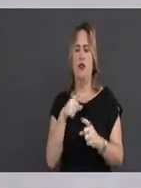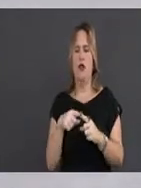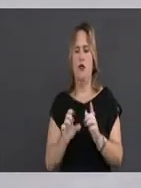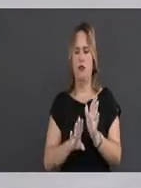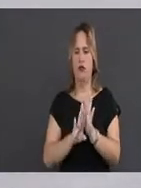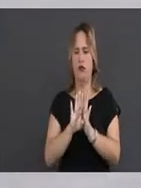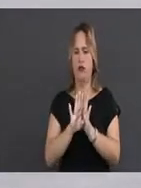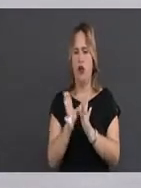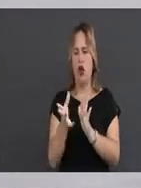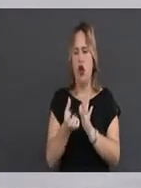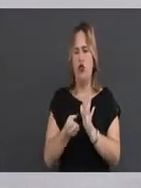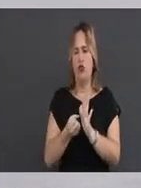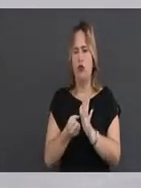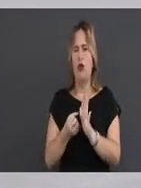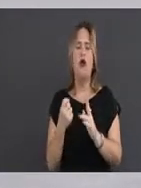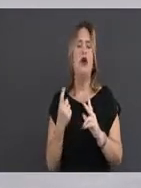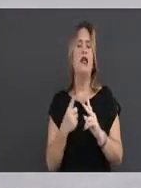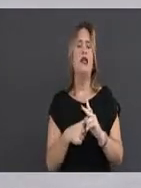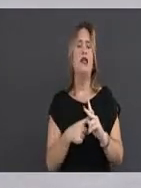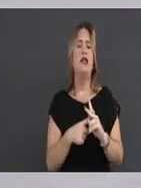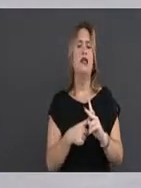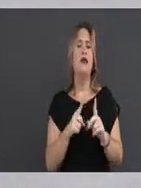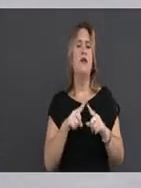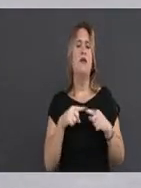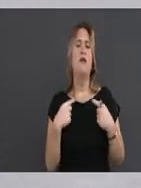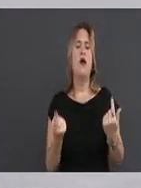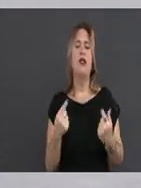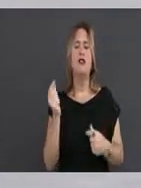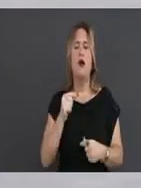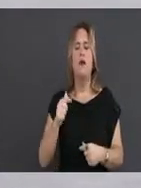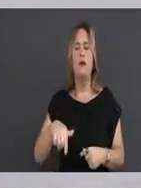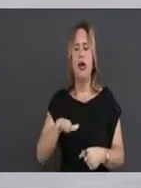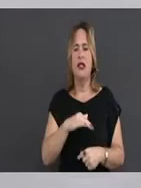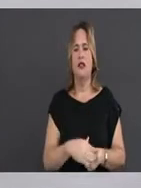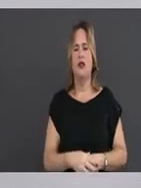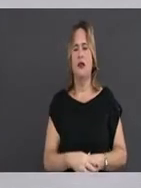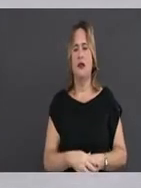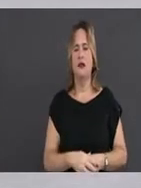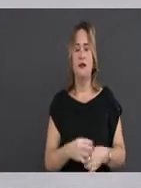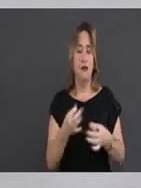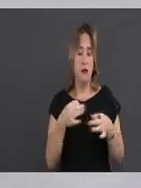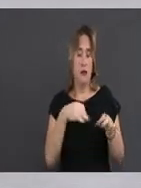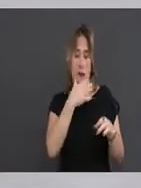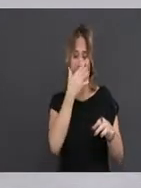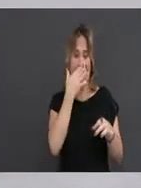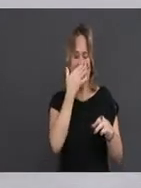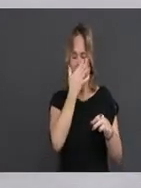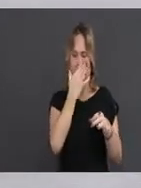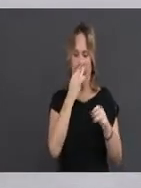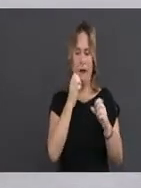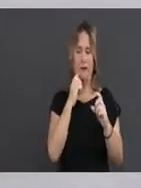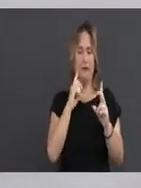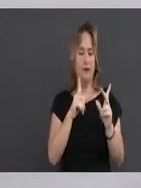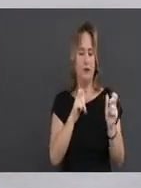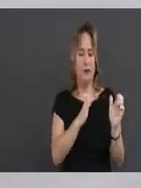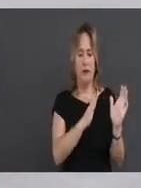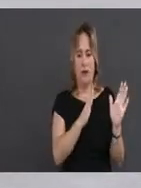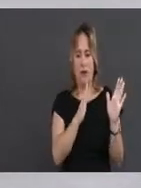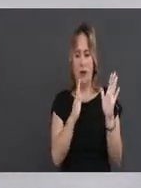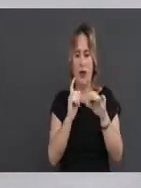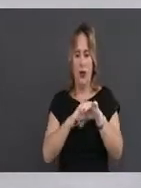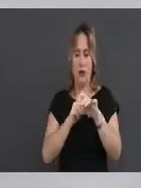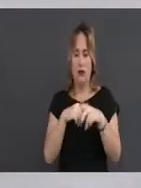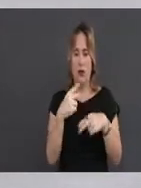aumenta. Y por eso las personas que normalmente en su vida desplazaban